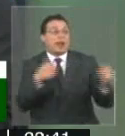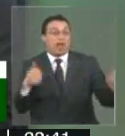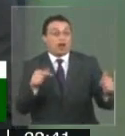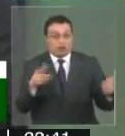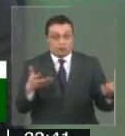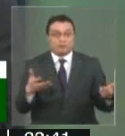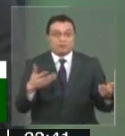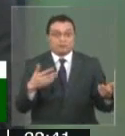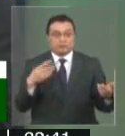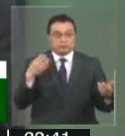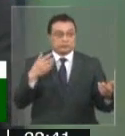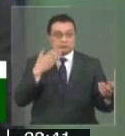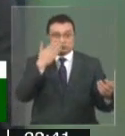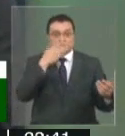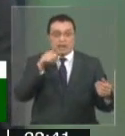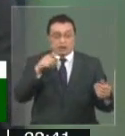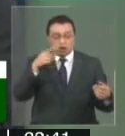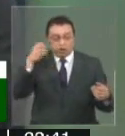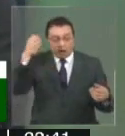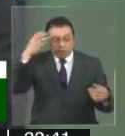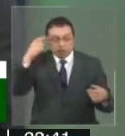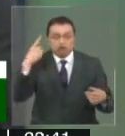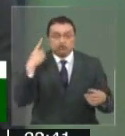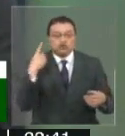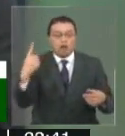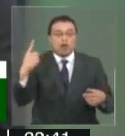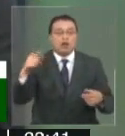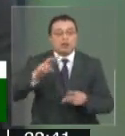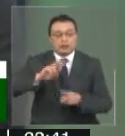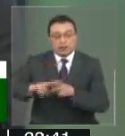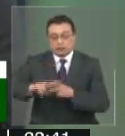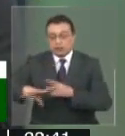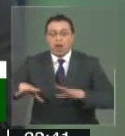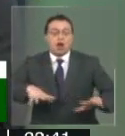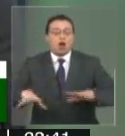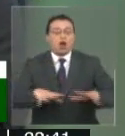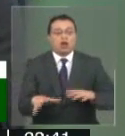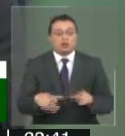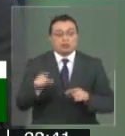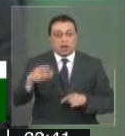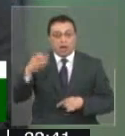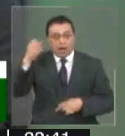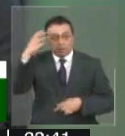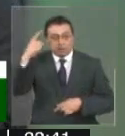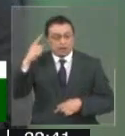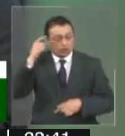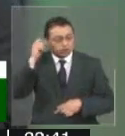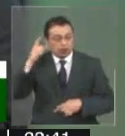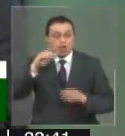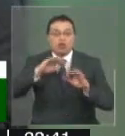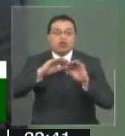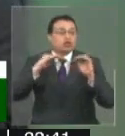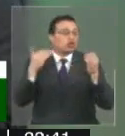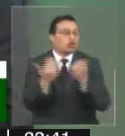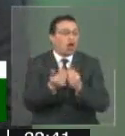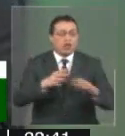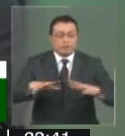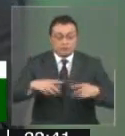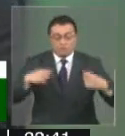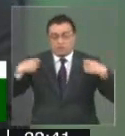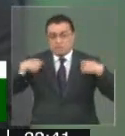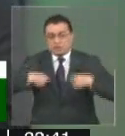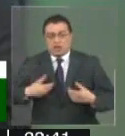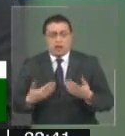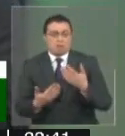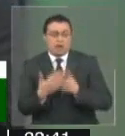ellos aprenden a hacer las cosas. Y cuando digo aprenden a hacer las cosas, aprenden a hacer todo. Del vestirse en